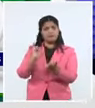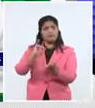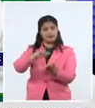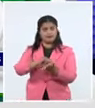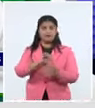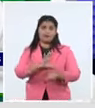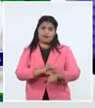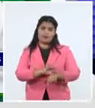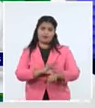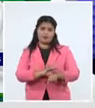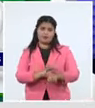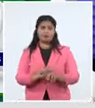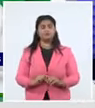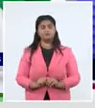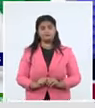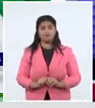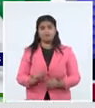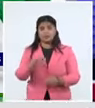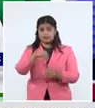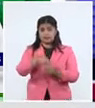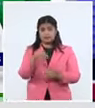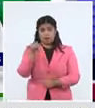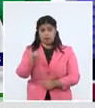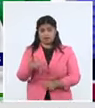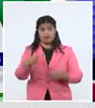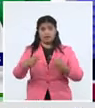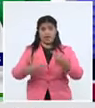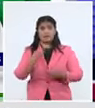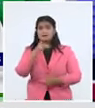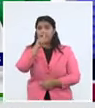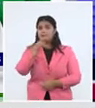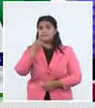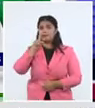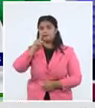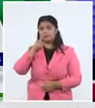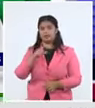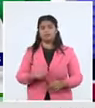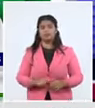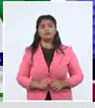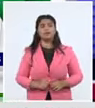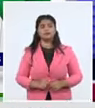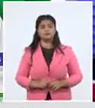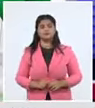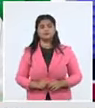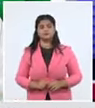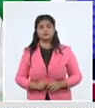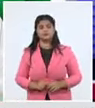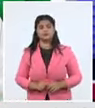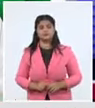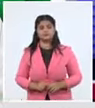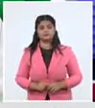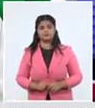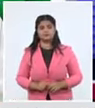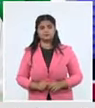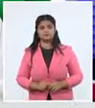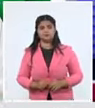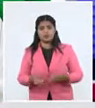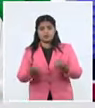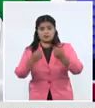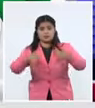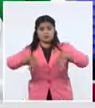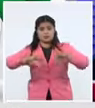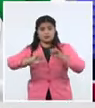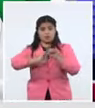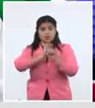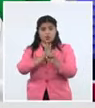el protocolo sanitario se hizo el diagnóstico de la enfermedad. El comportamiento de los diagnosticados en